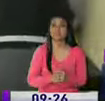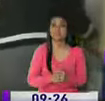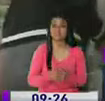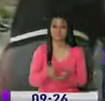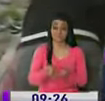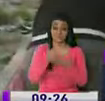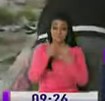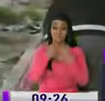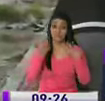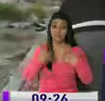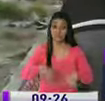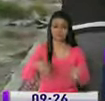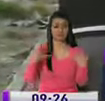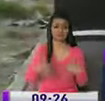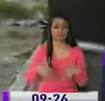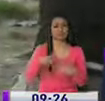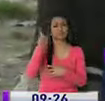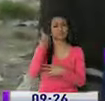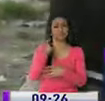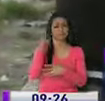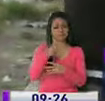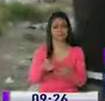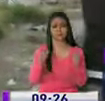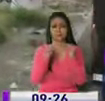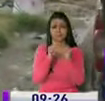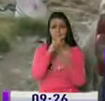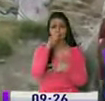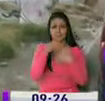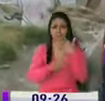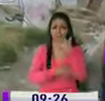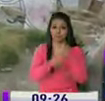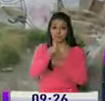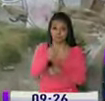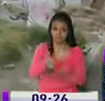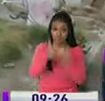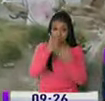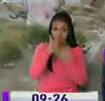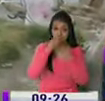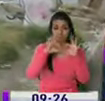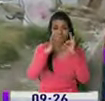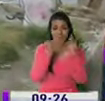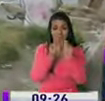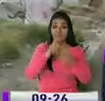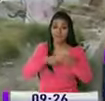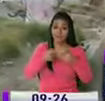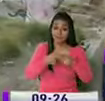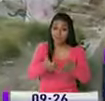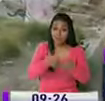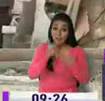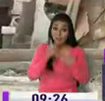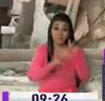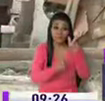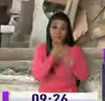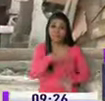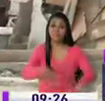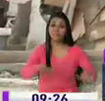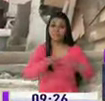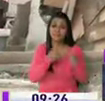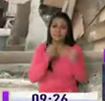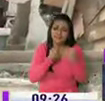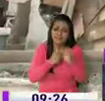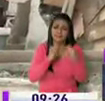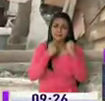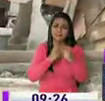ayuda, las necesidades aún son muchas. Con colaboración de la familia y amigos, los afectados están tratando